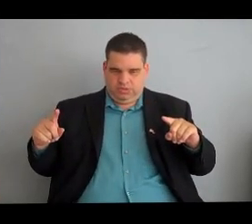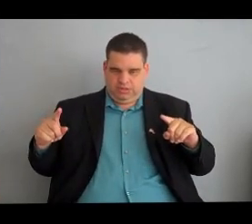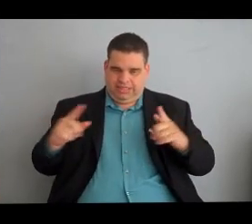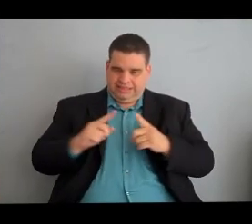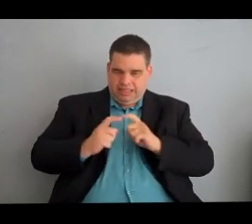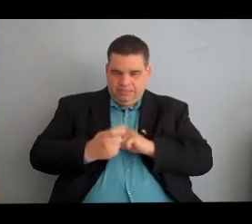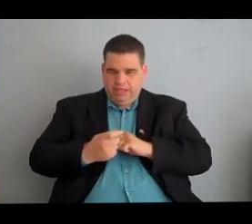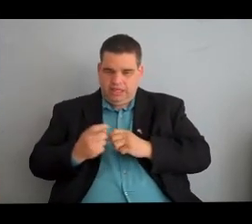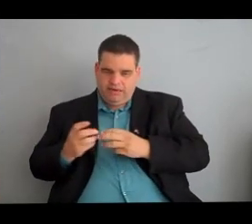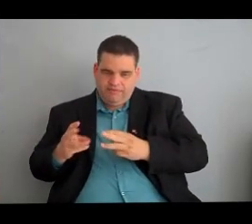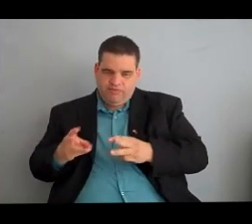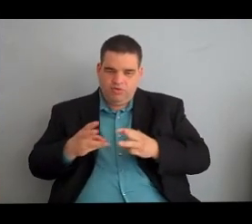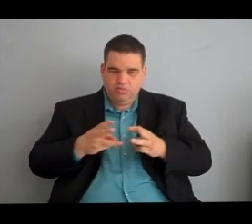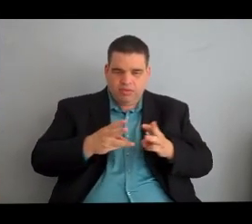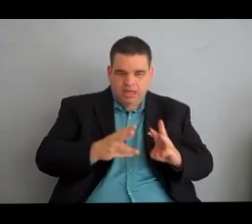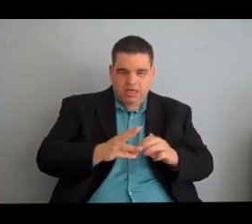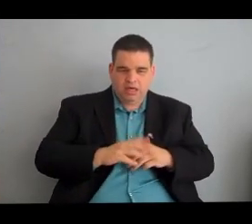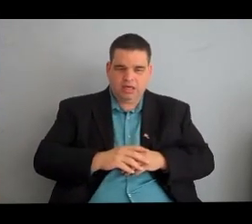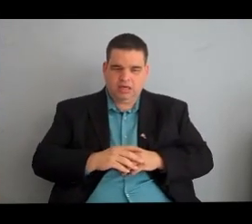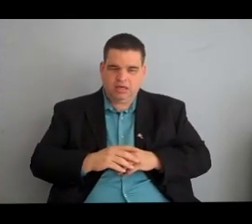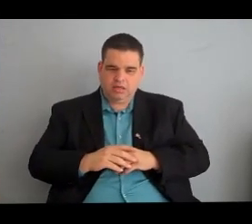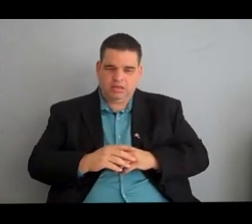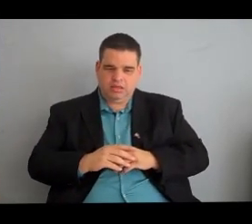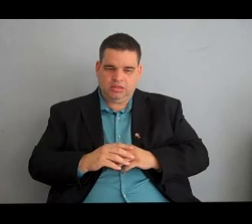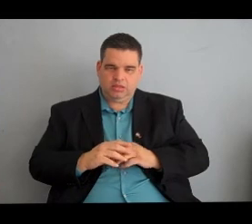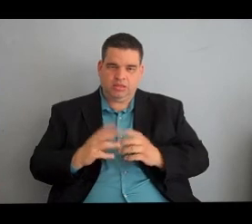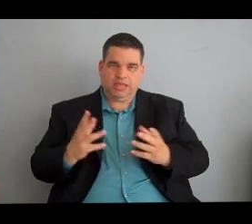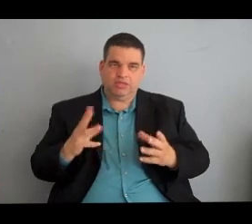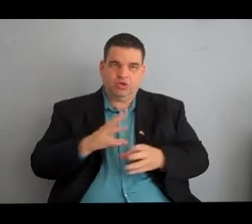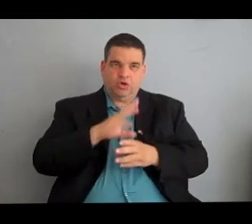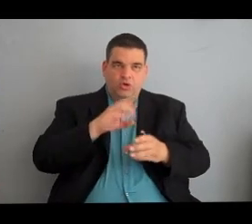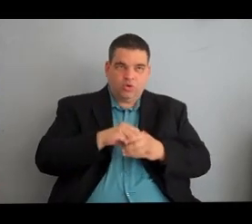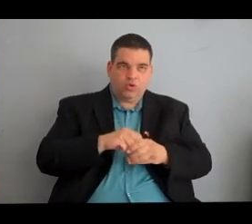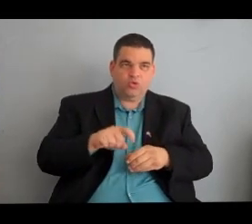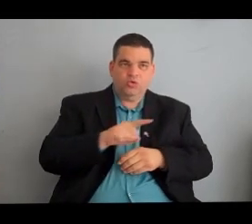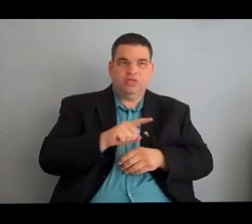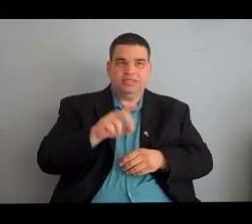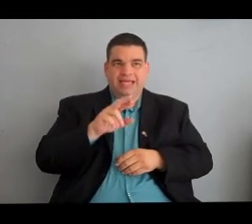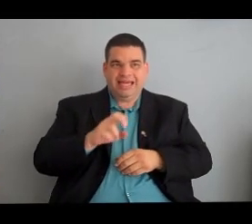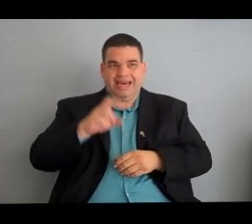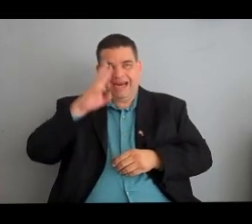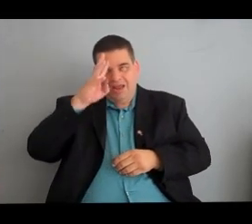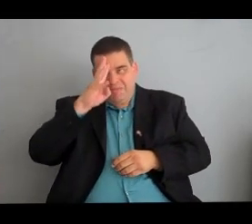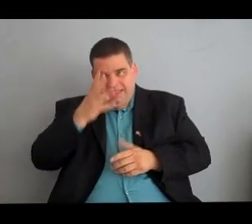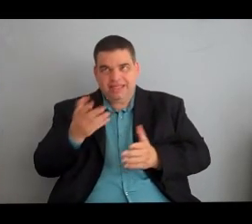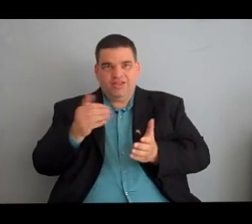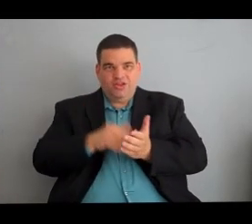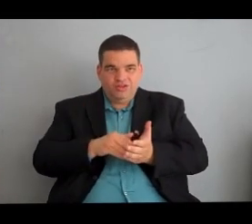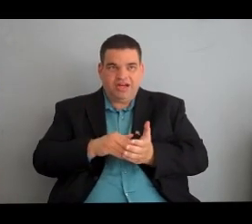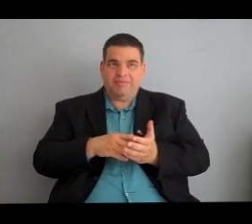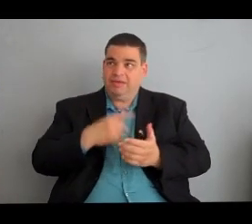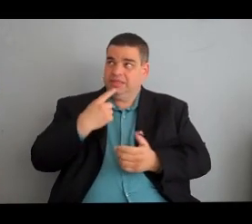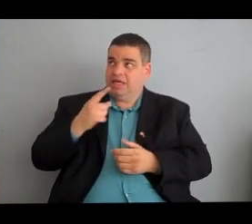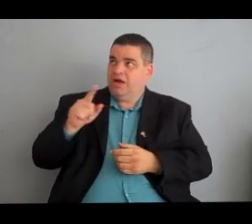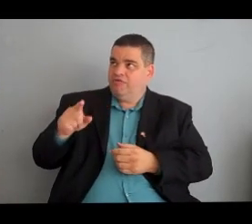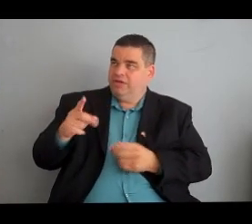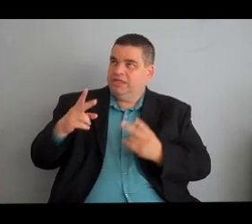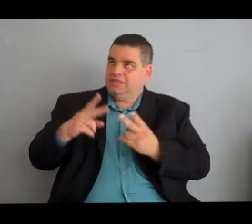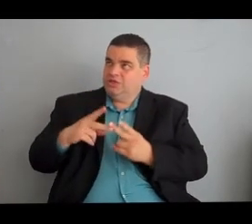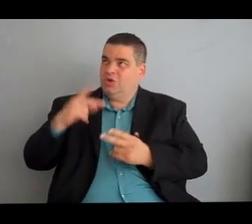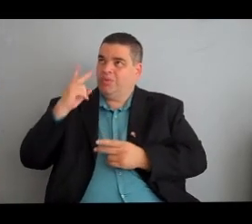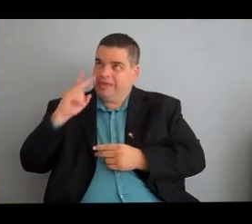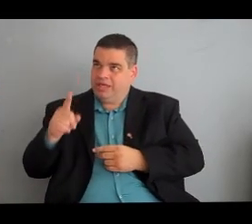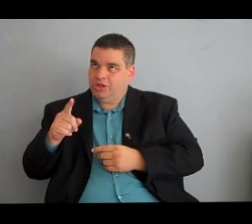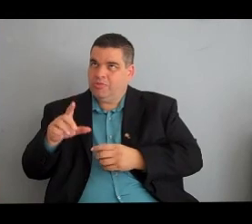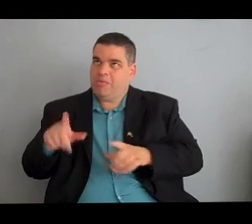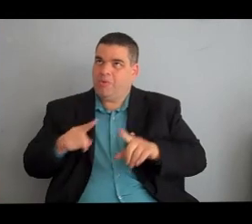luego lo incorporan en las claro, mismas... Claro, y se sigue reinventando cada vez que se van a ayudar. No, mira, estuve en tal lado, vi esto, exacto. vamos a probar a este exacto, sonido. Exacto, porque de